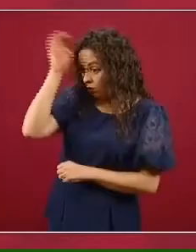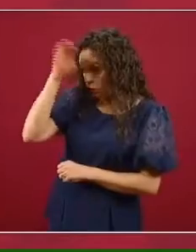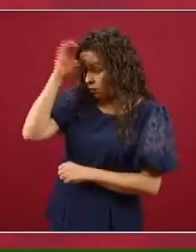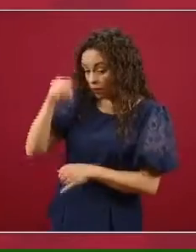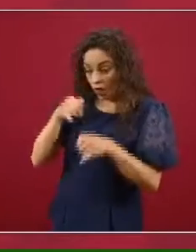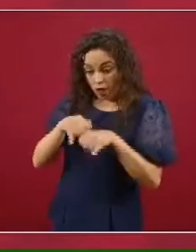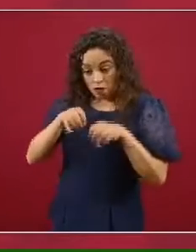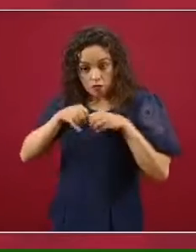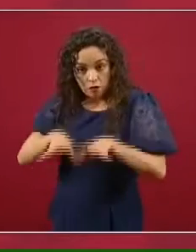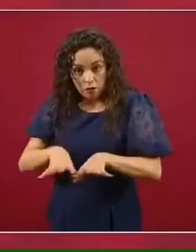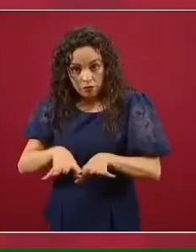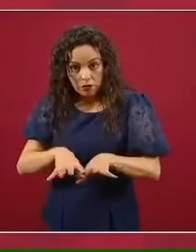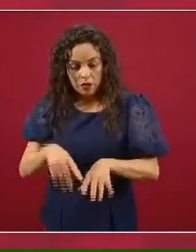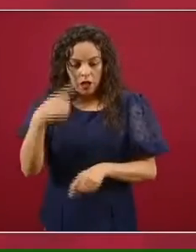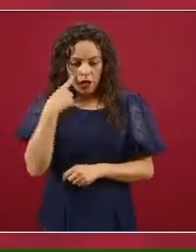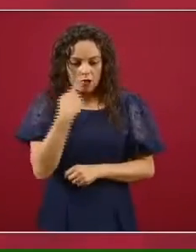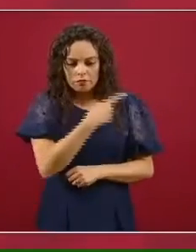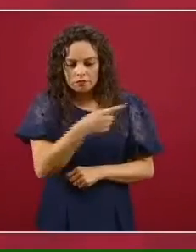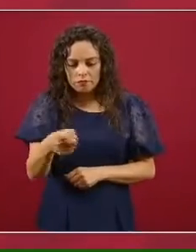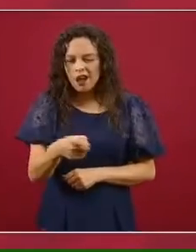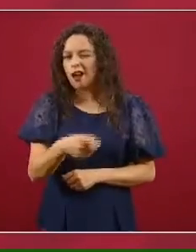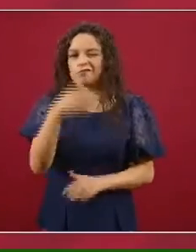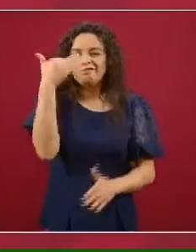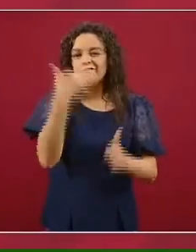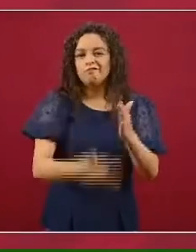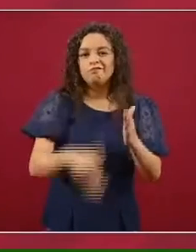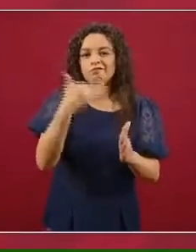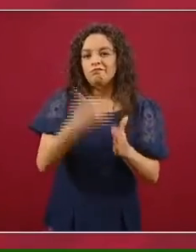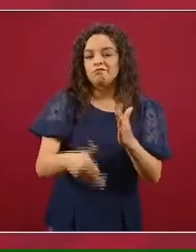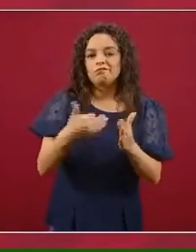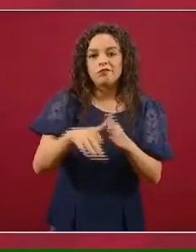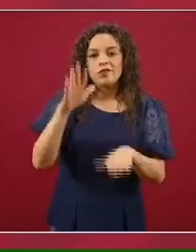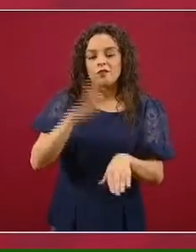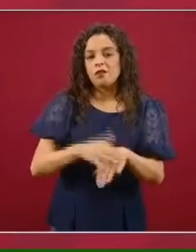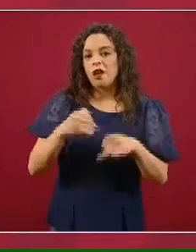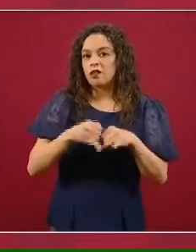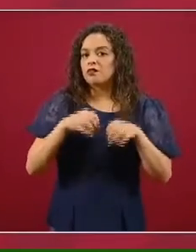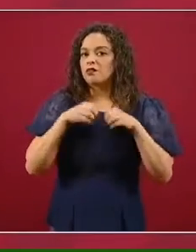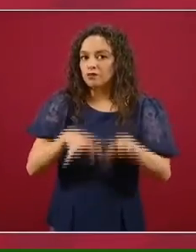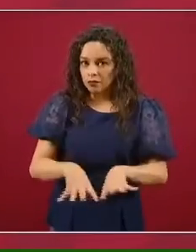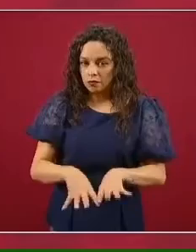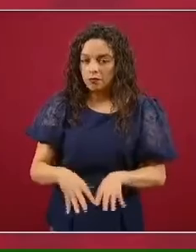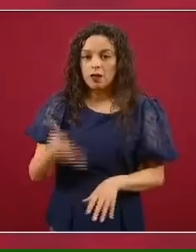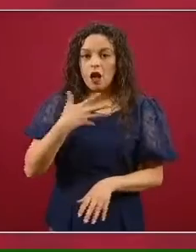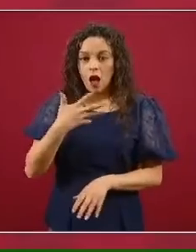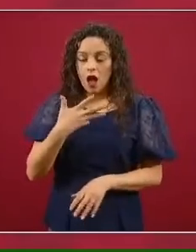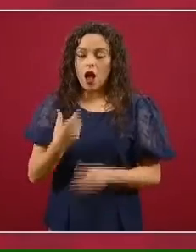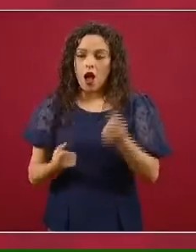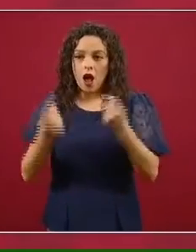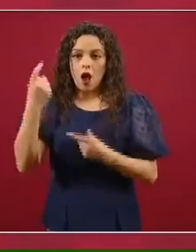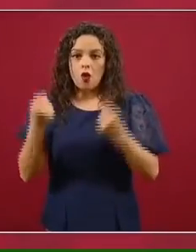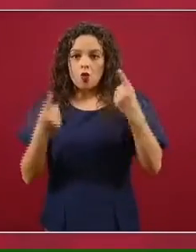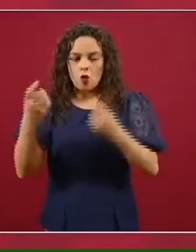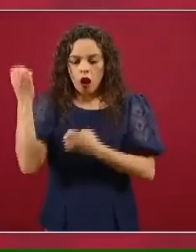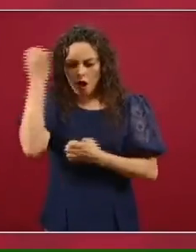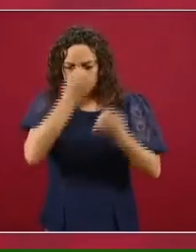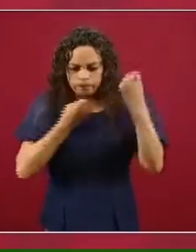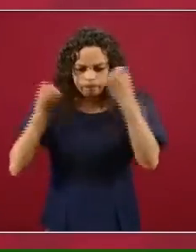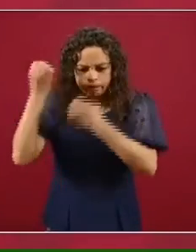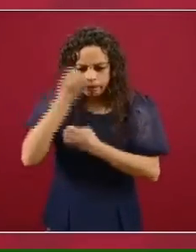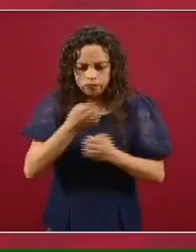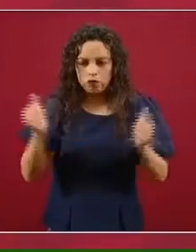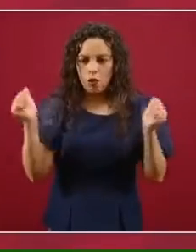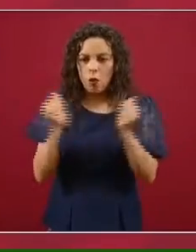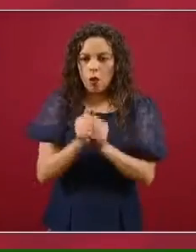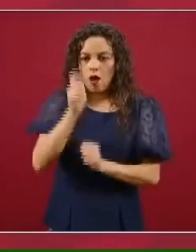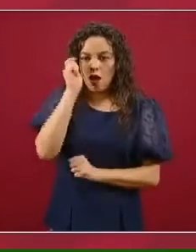encuentra muchas faltantes de evidencia. Por ejemplo, hay estudios experimentales que han demostrado la fabricación de aerosoles